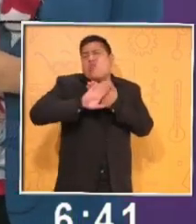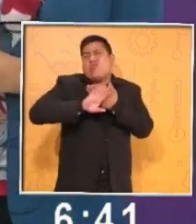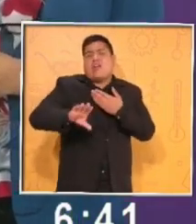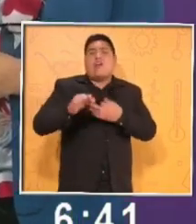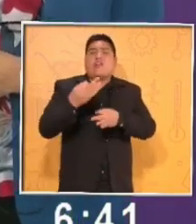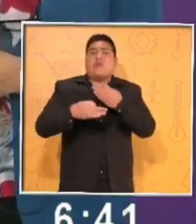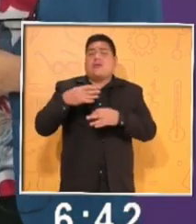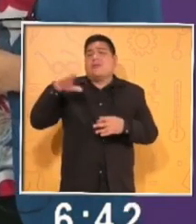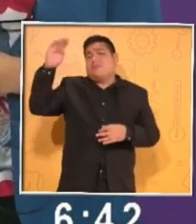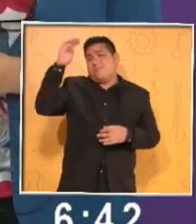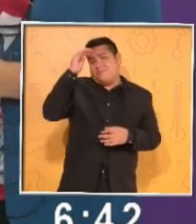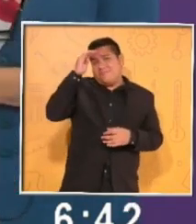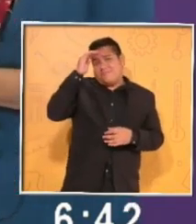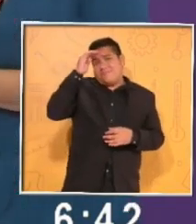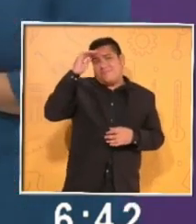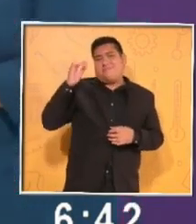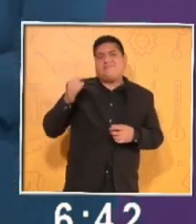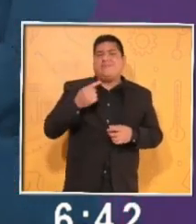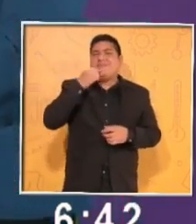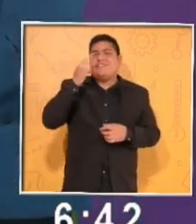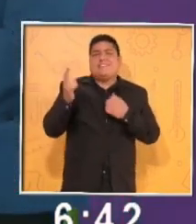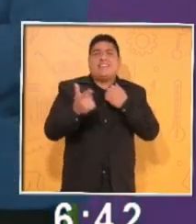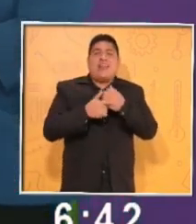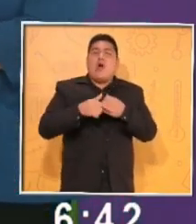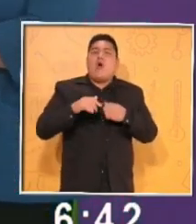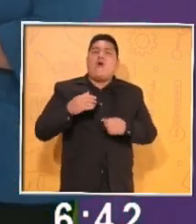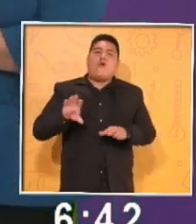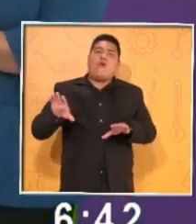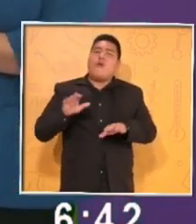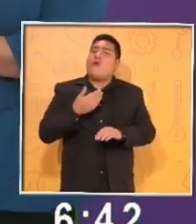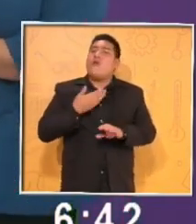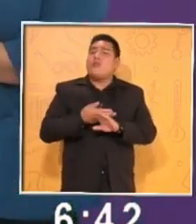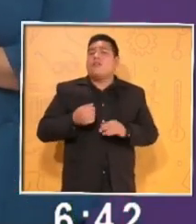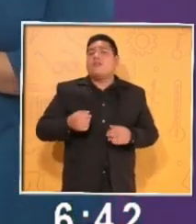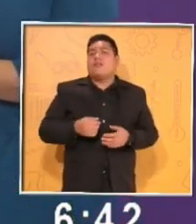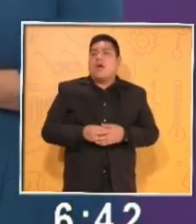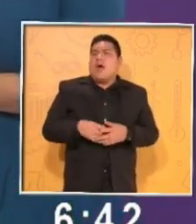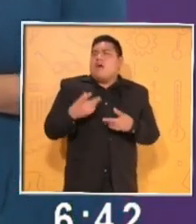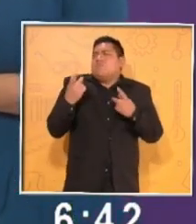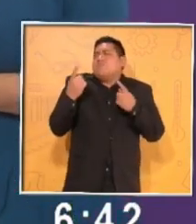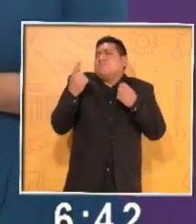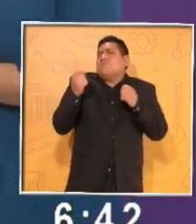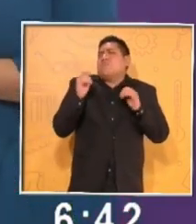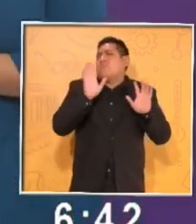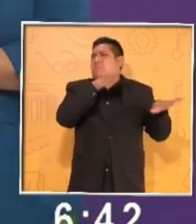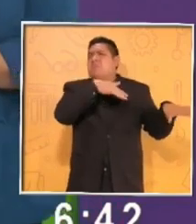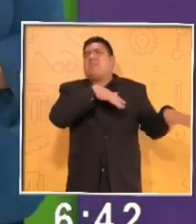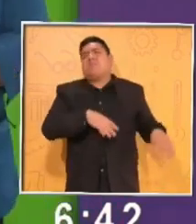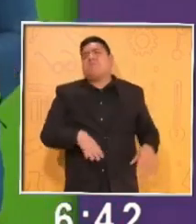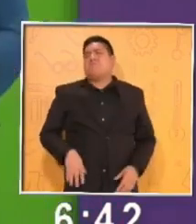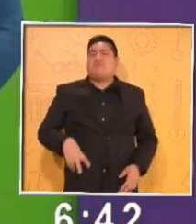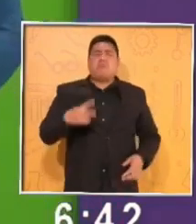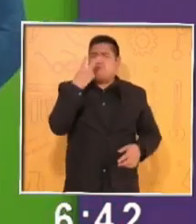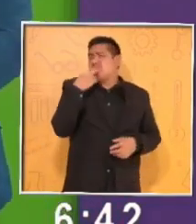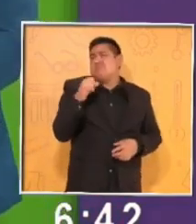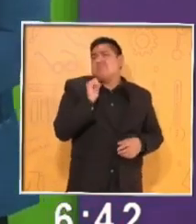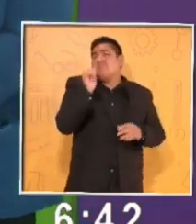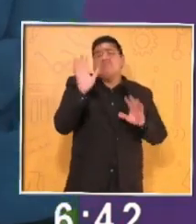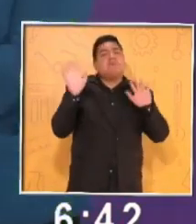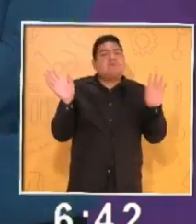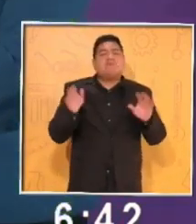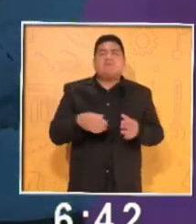decir algo que signifique lo contrario. Ni me importa, no sirve para nada, ¿ok? Estas